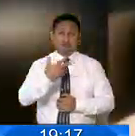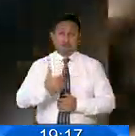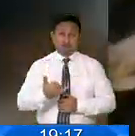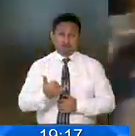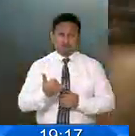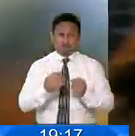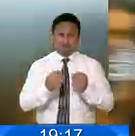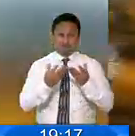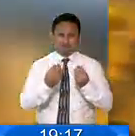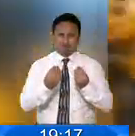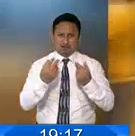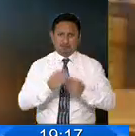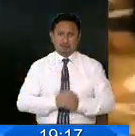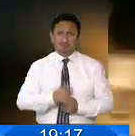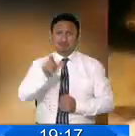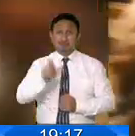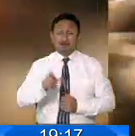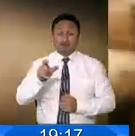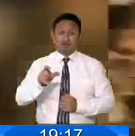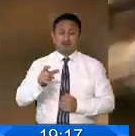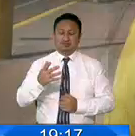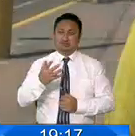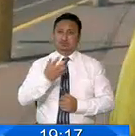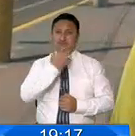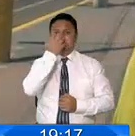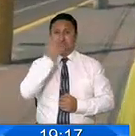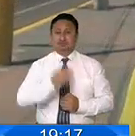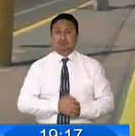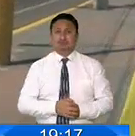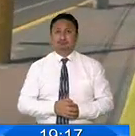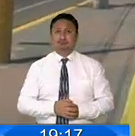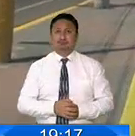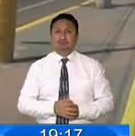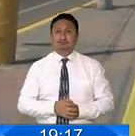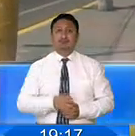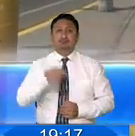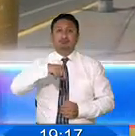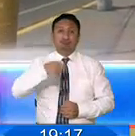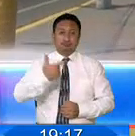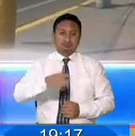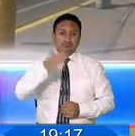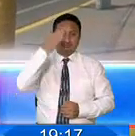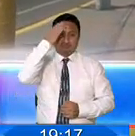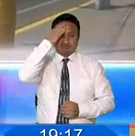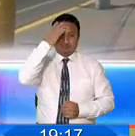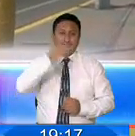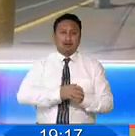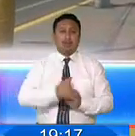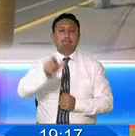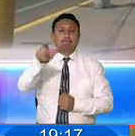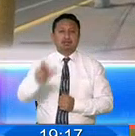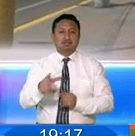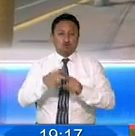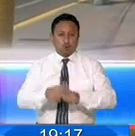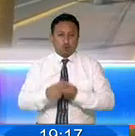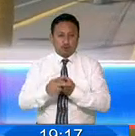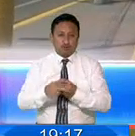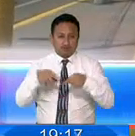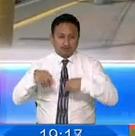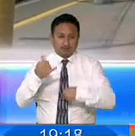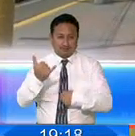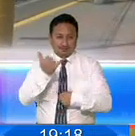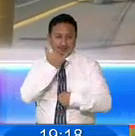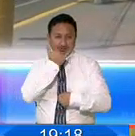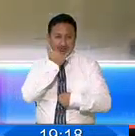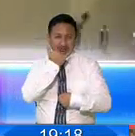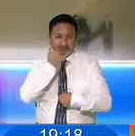la indignación de la ciudadanía. Nosotros tenemos ya determinado quién fue la persona que originó esto, un mal nombrado influencer.